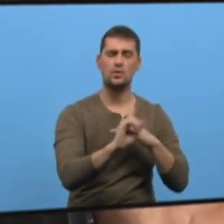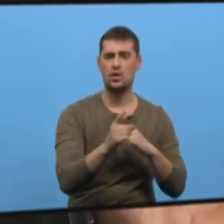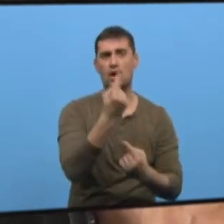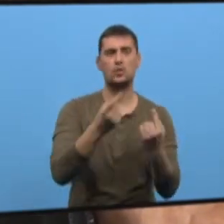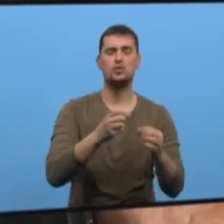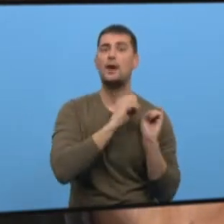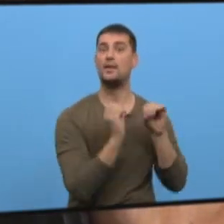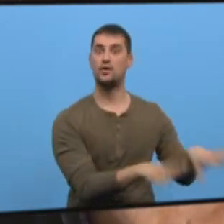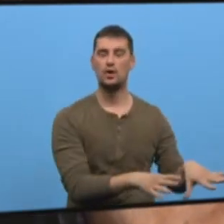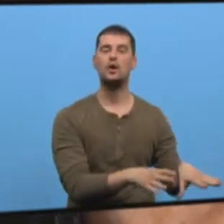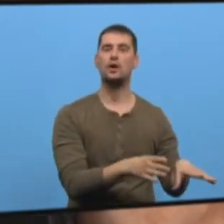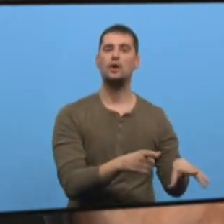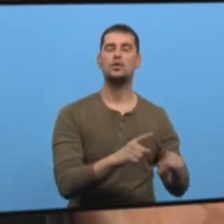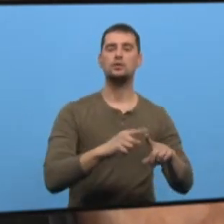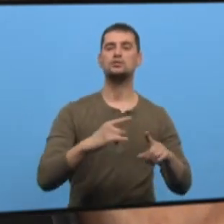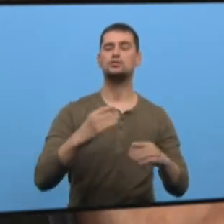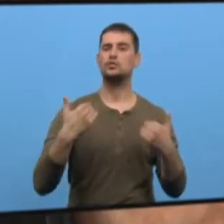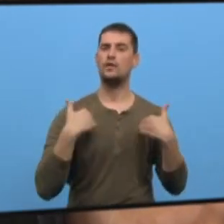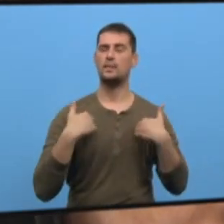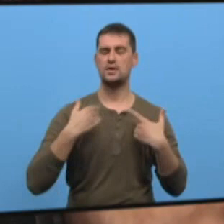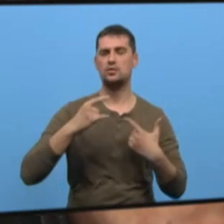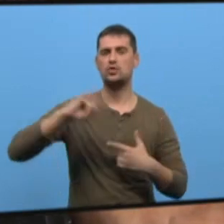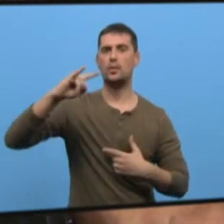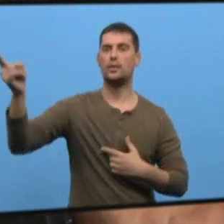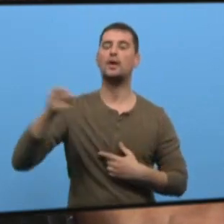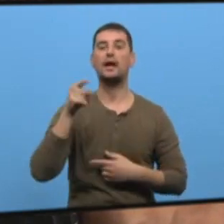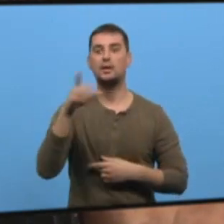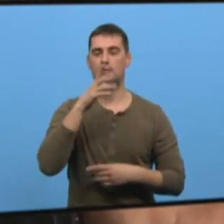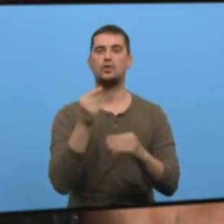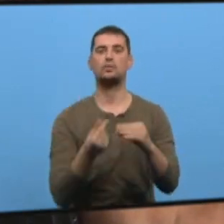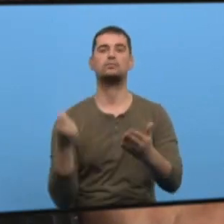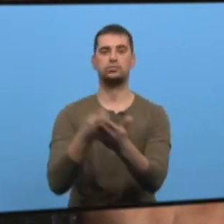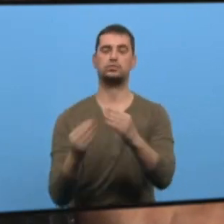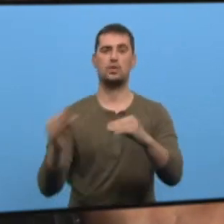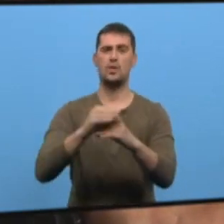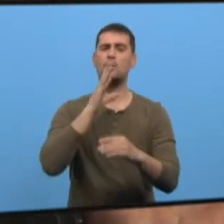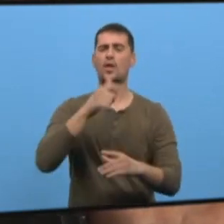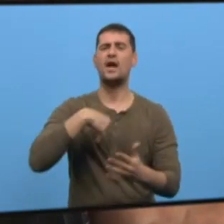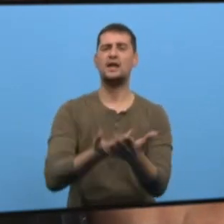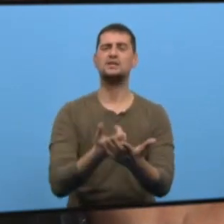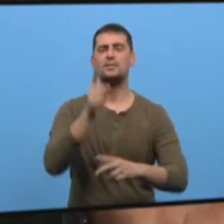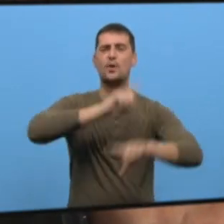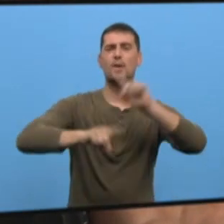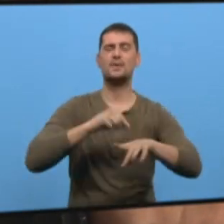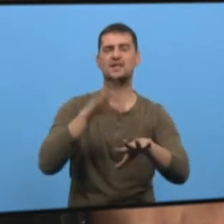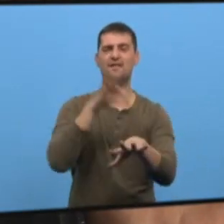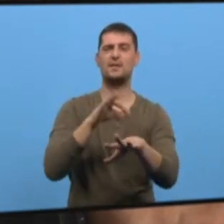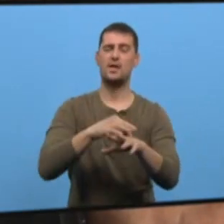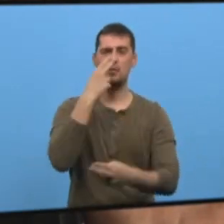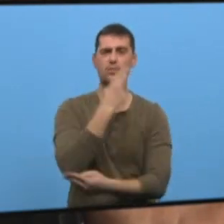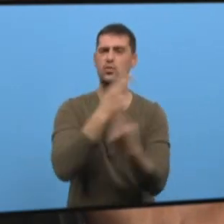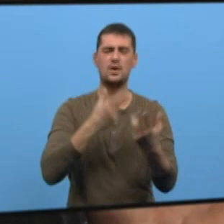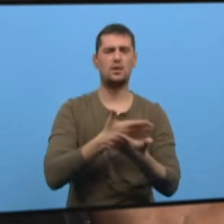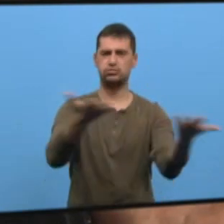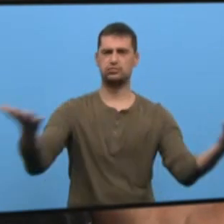tanto Se incrementa o sufrio poboación haber incluso problemas de saúde pública en enfermidades que deberían tratamento y que no